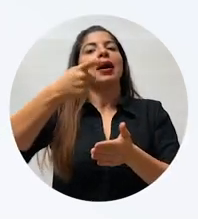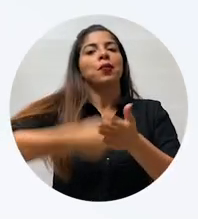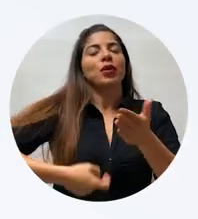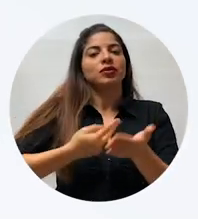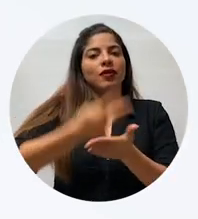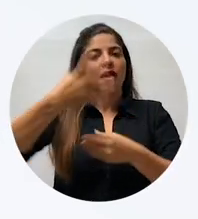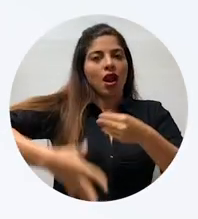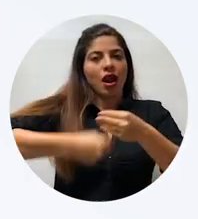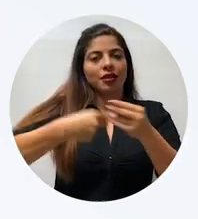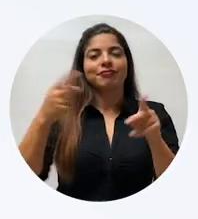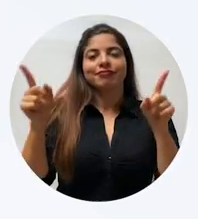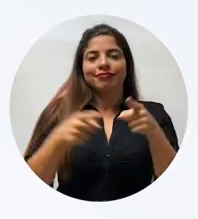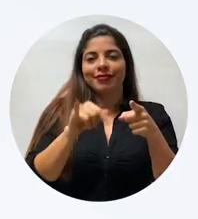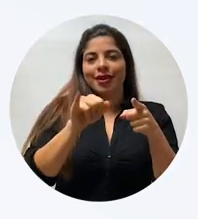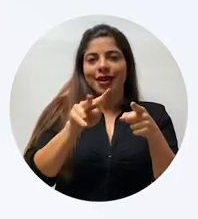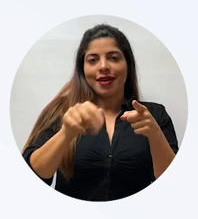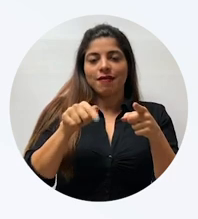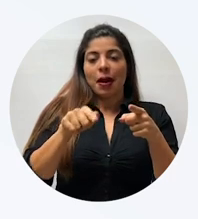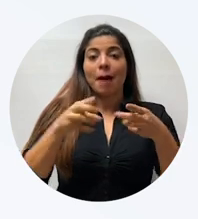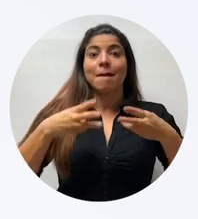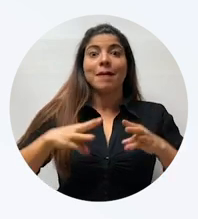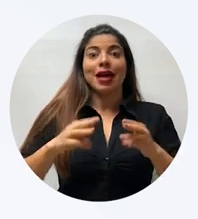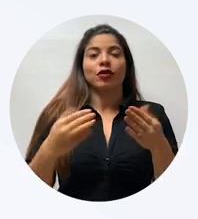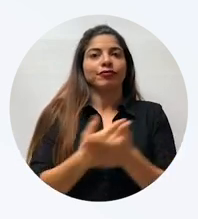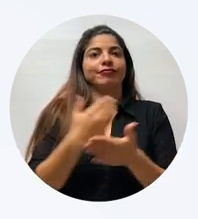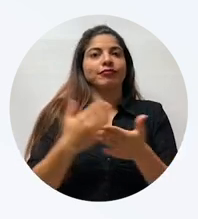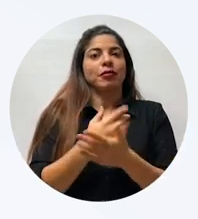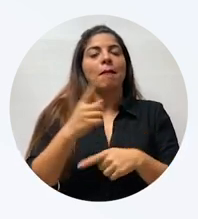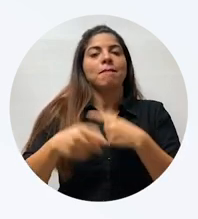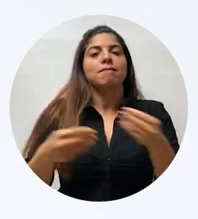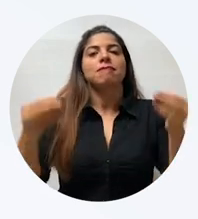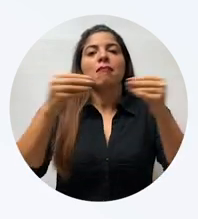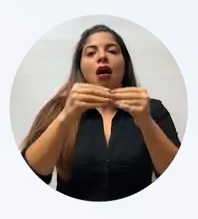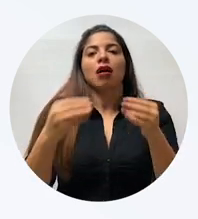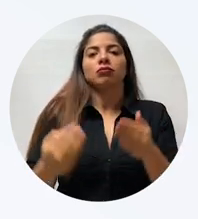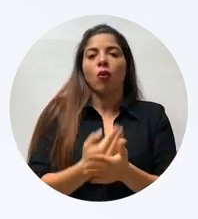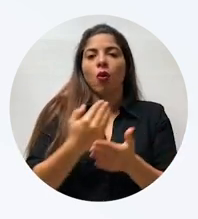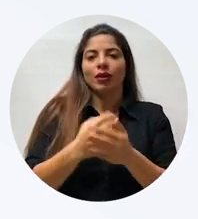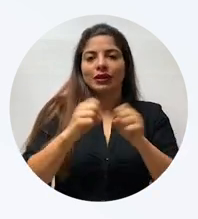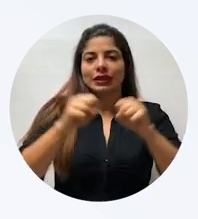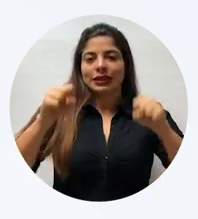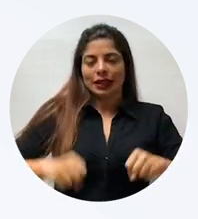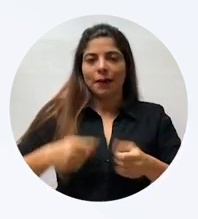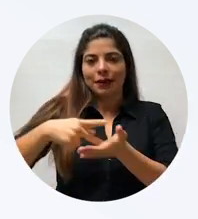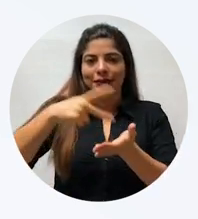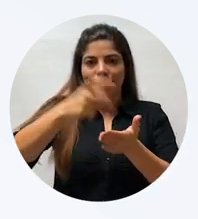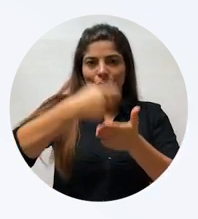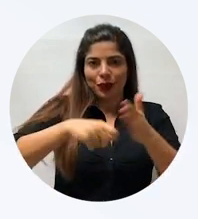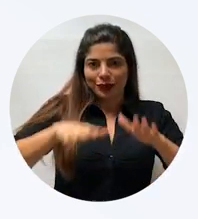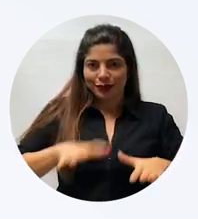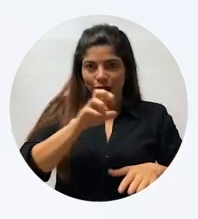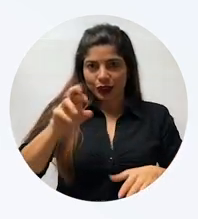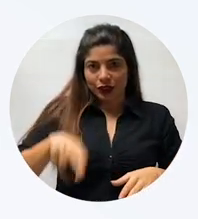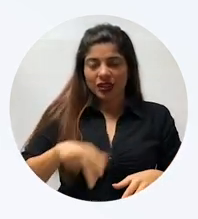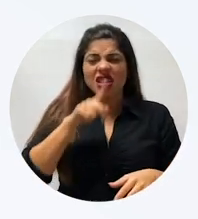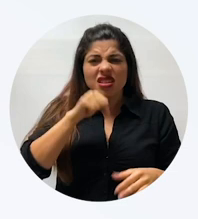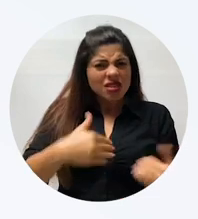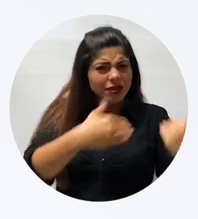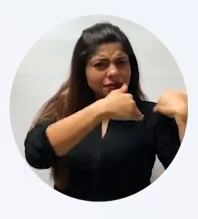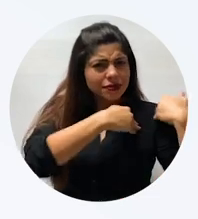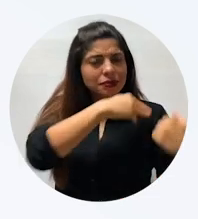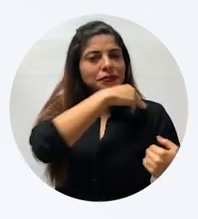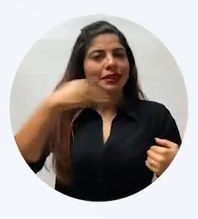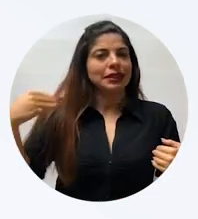agregado, conocido como IVA, un mecanismo innovador que contribuirá a modernizar el sistema tributario costarricense, a cargo